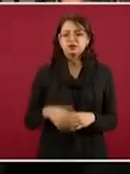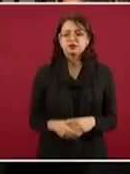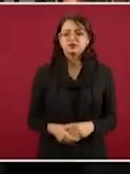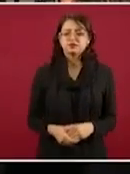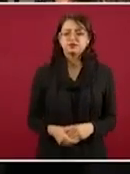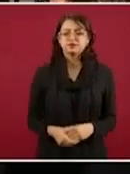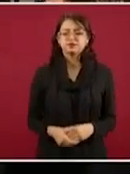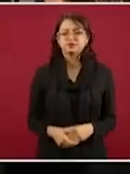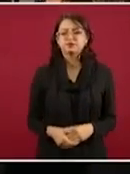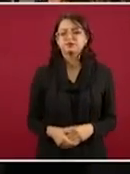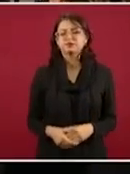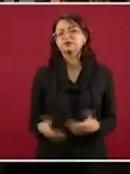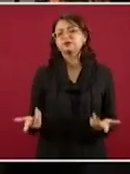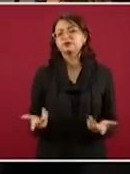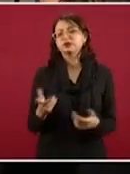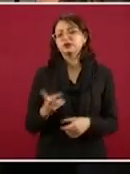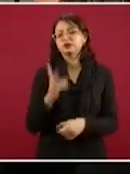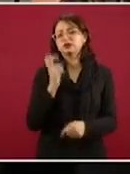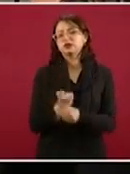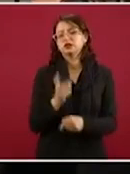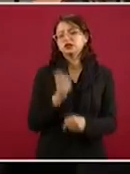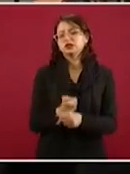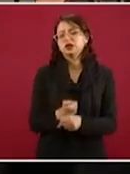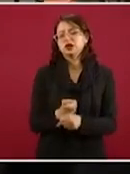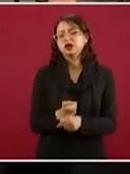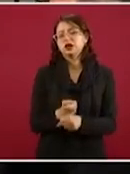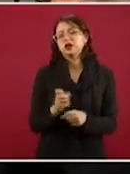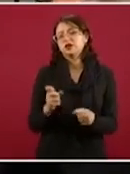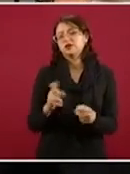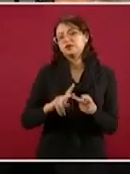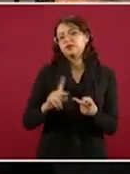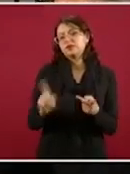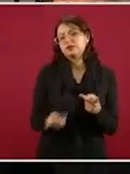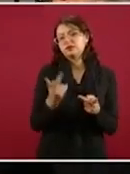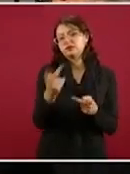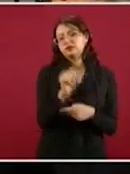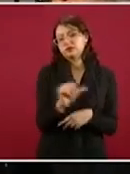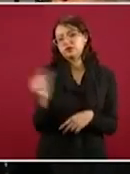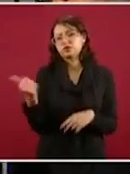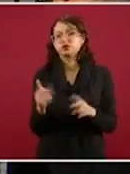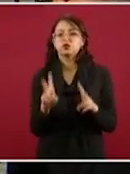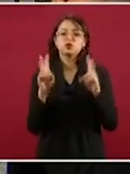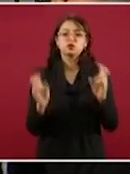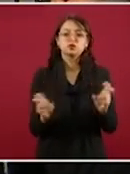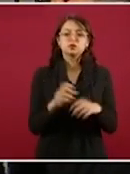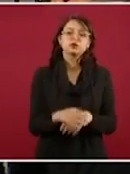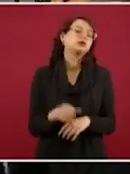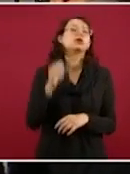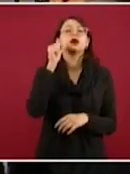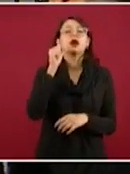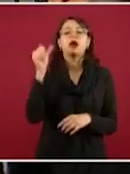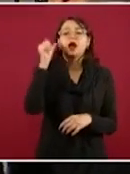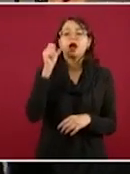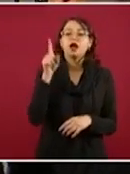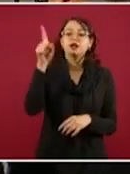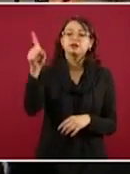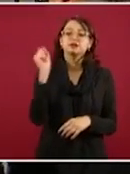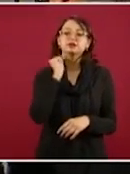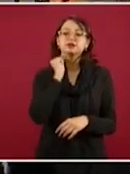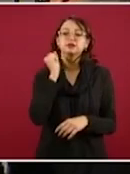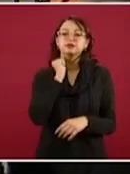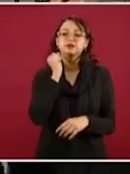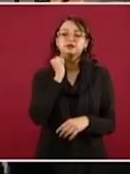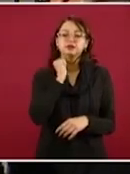Segunda pregunta, presidente, sobre otro tema. El día de ayer en el Senado se frenó la regulación del